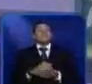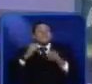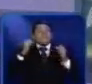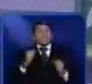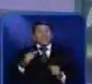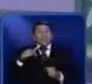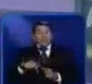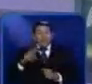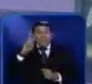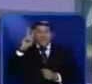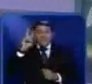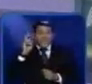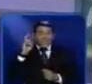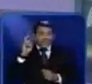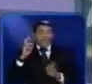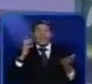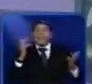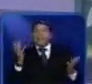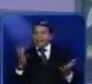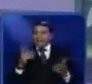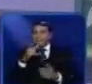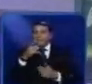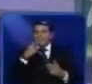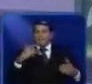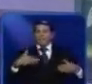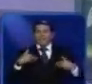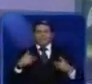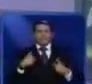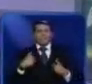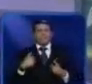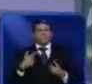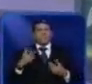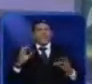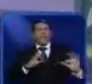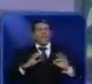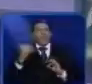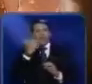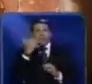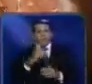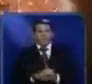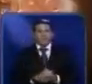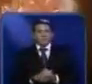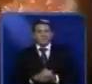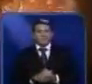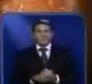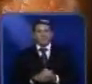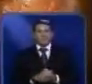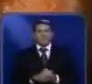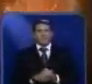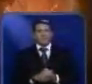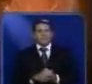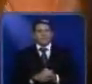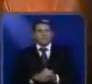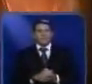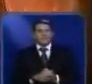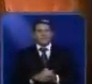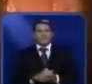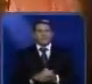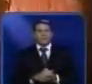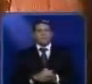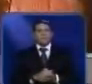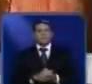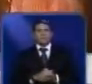Estamos a viernes, por ello les recomendamos disfrutar de la Divina Comedia. Tenemos que ayudarnos, soltar